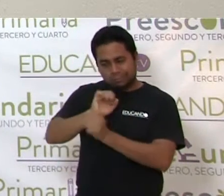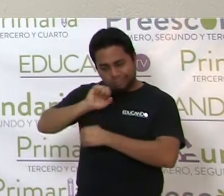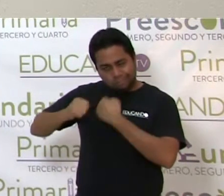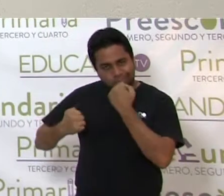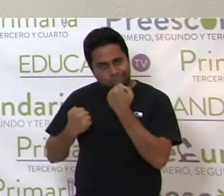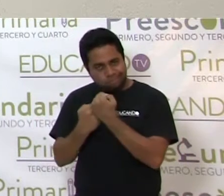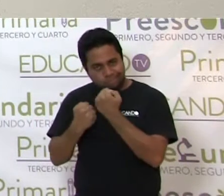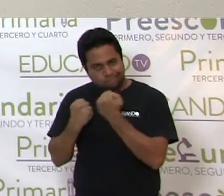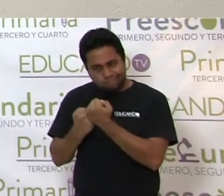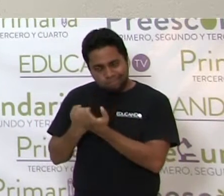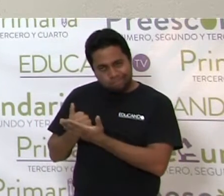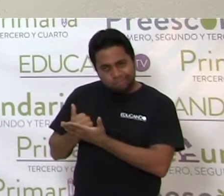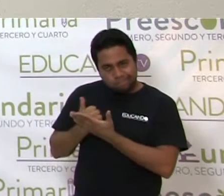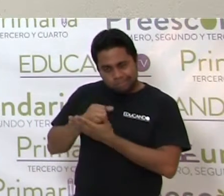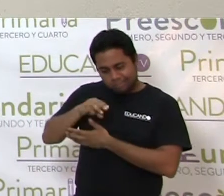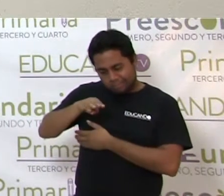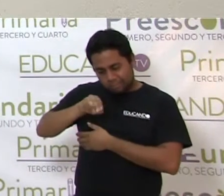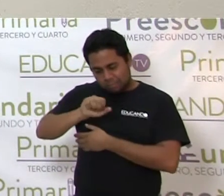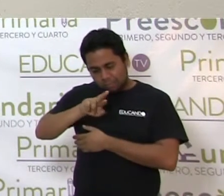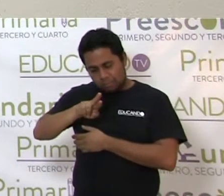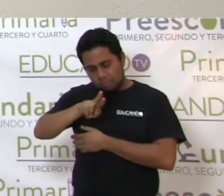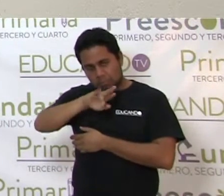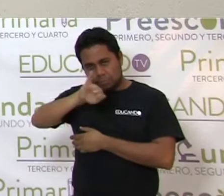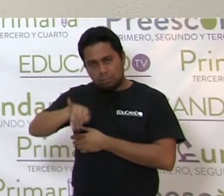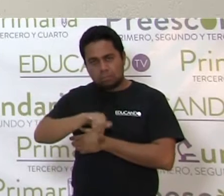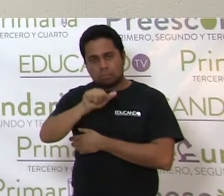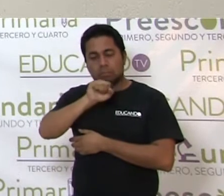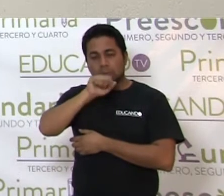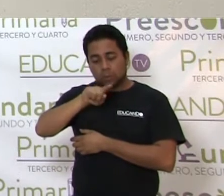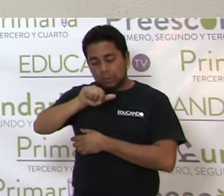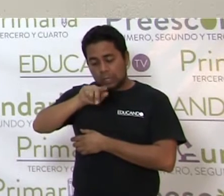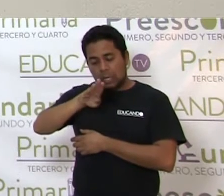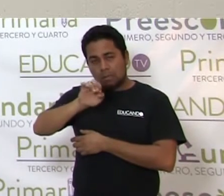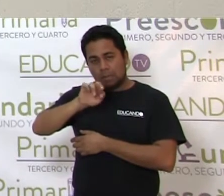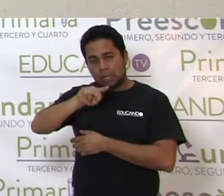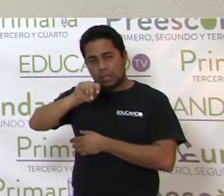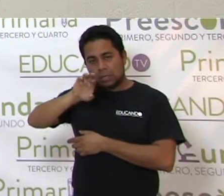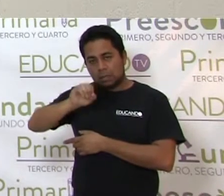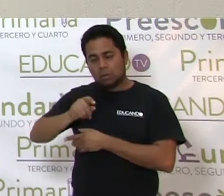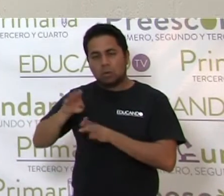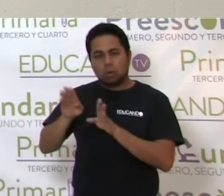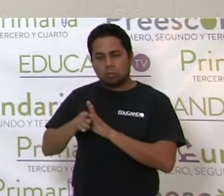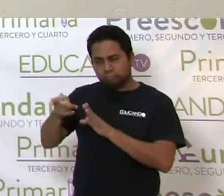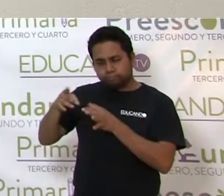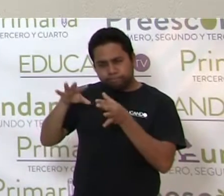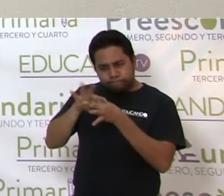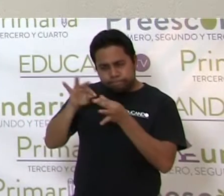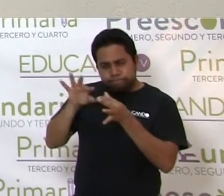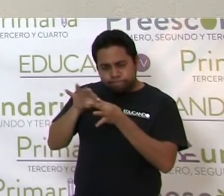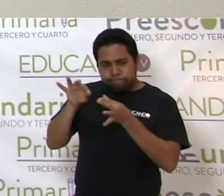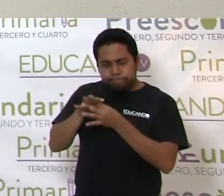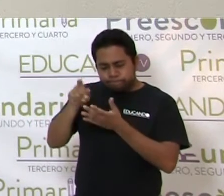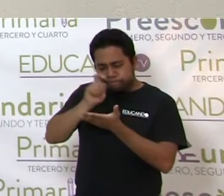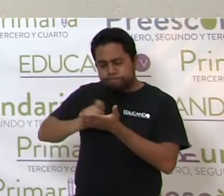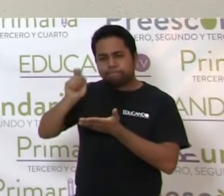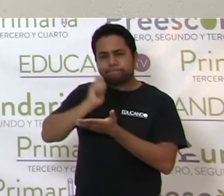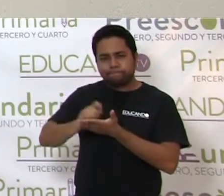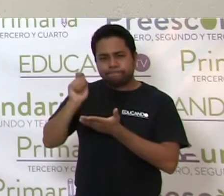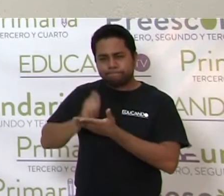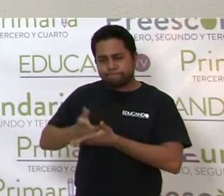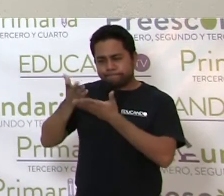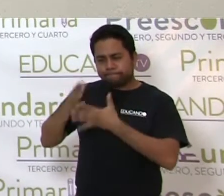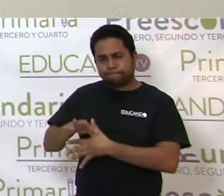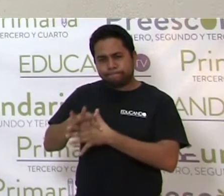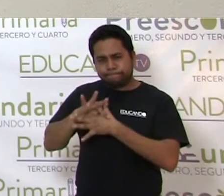y oportuna de Maruja y Alberto, cuyos relatos personales son el eje central y el